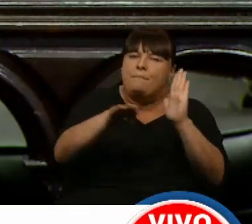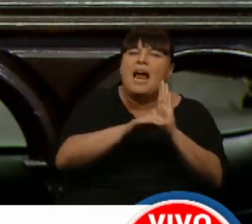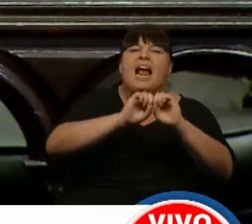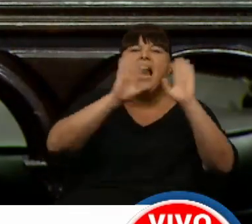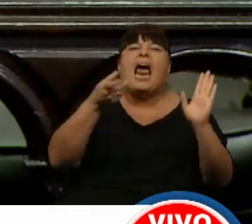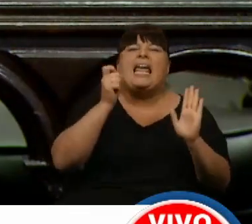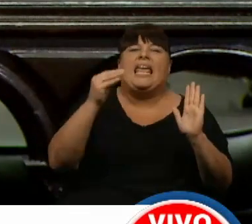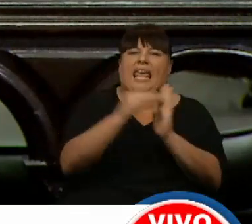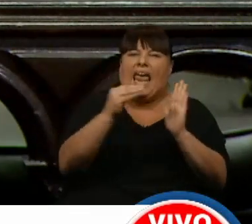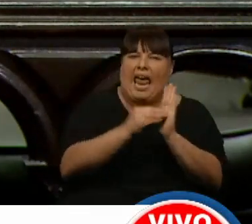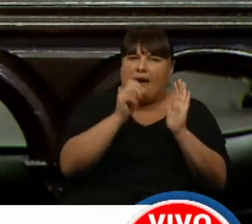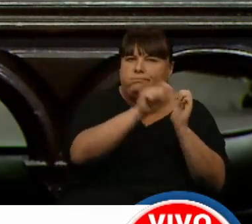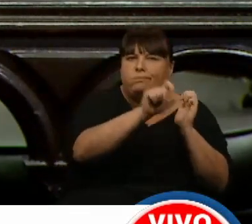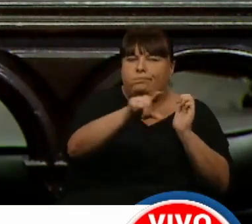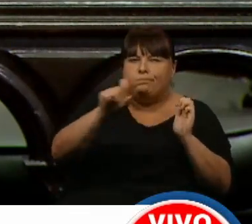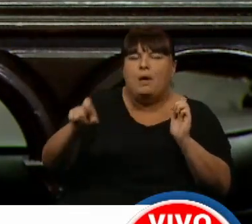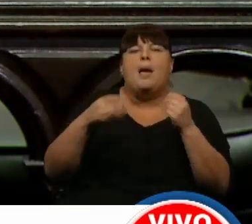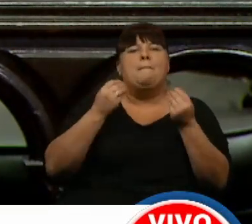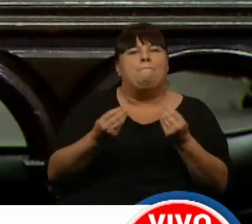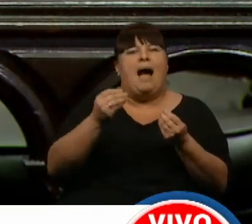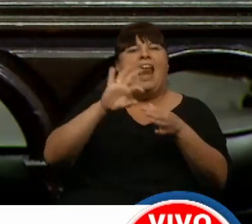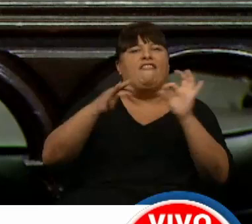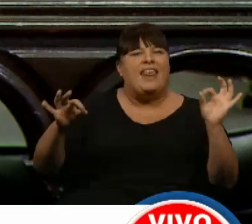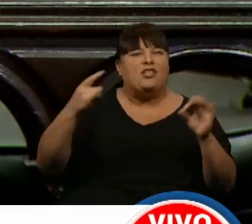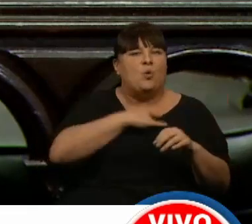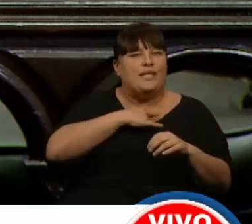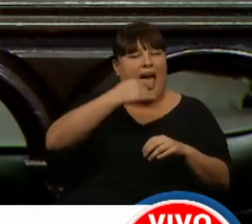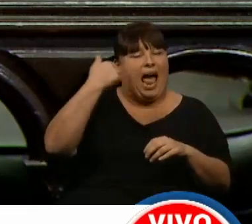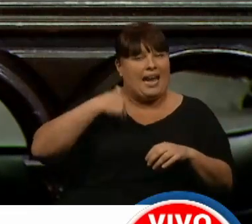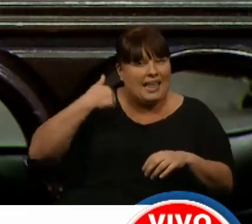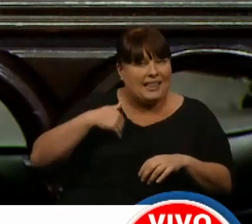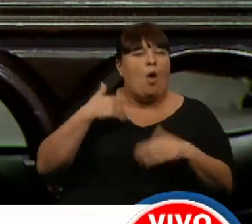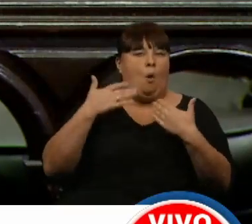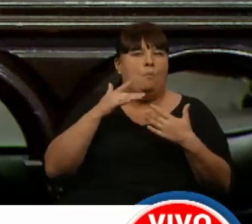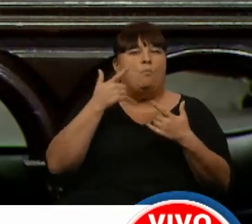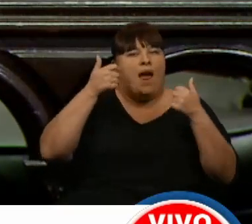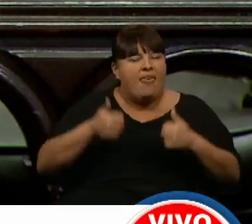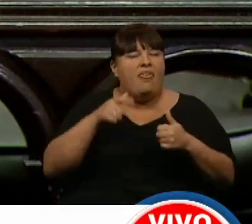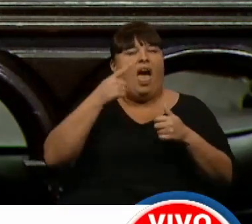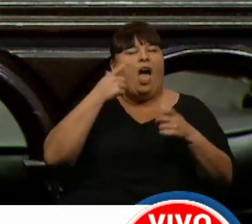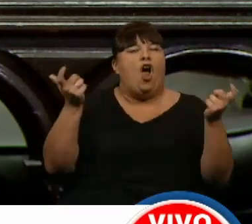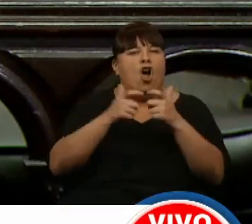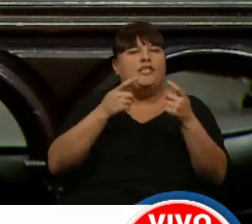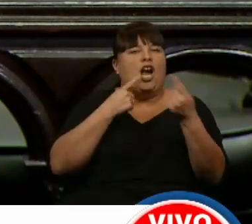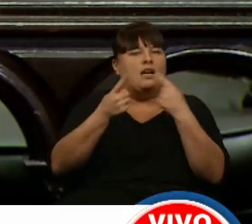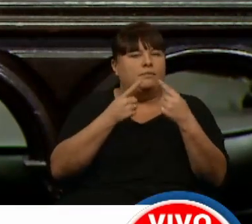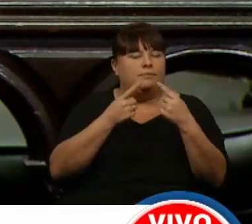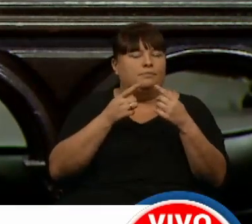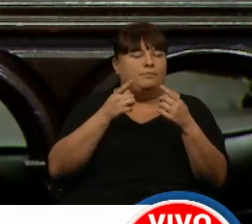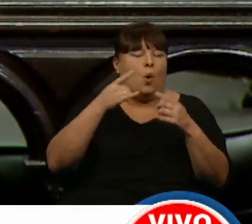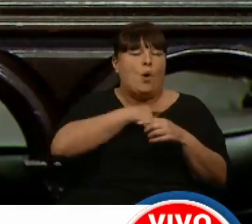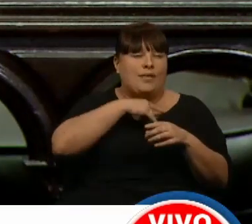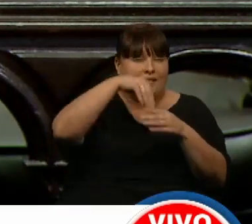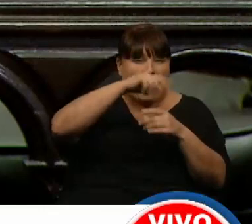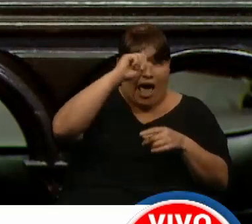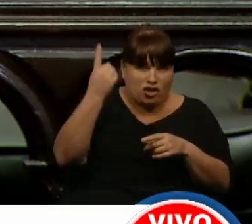la representación en particular para que la Federación Universitaria Argentina pueda estar allí sentada, el Consejo